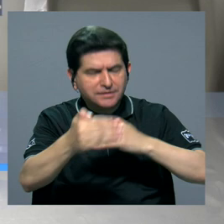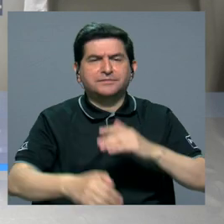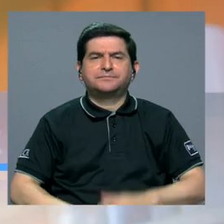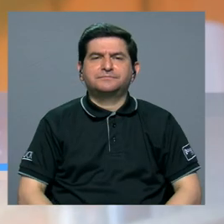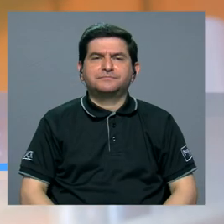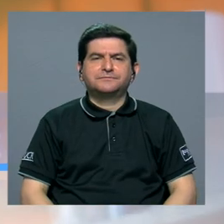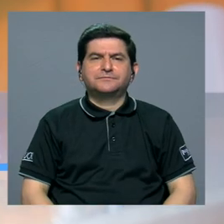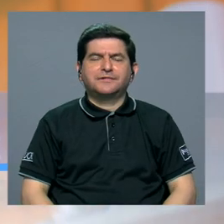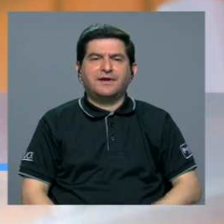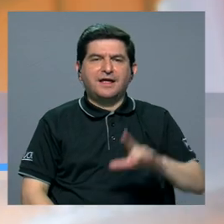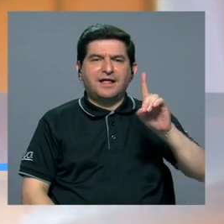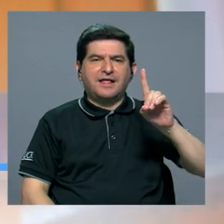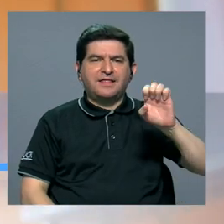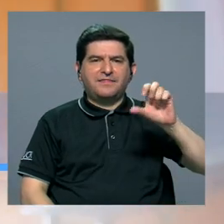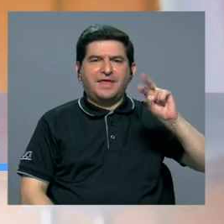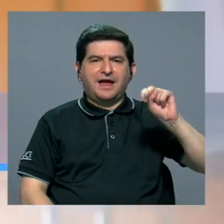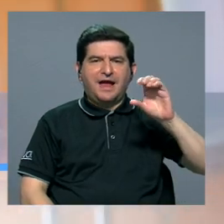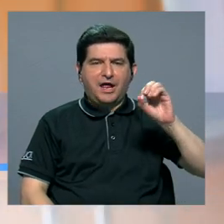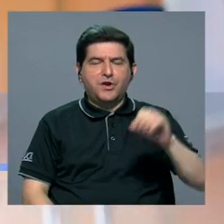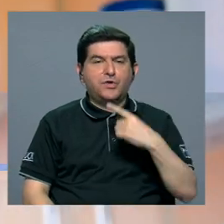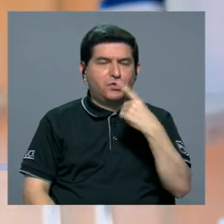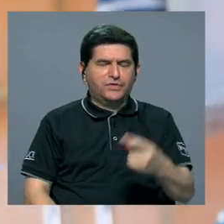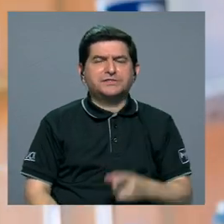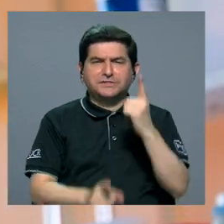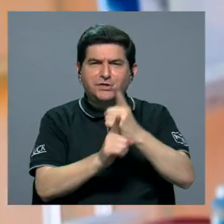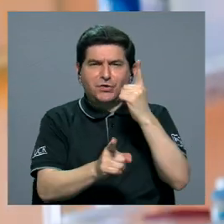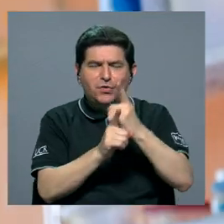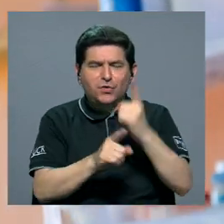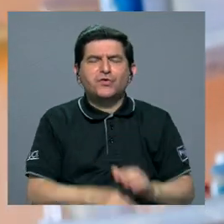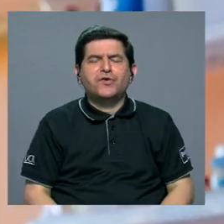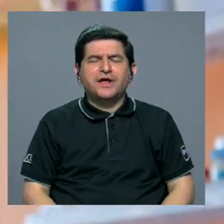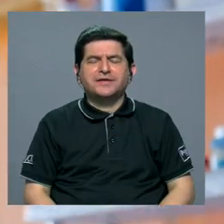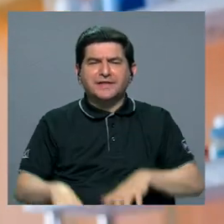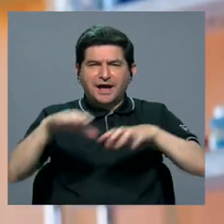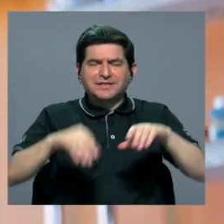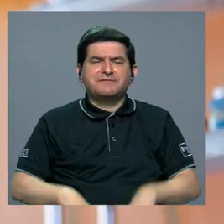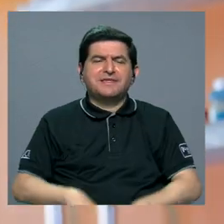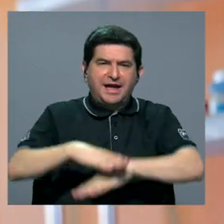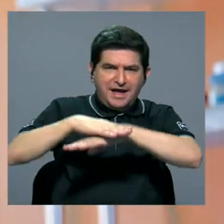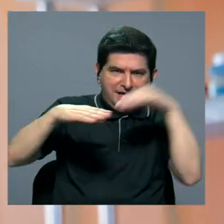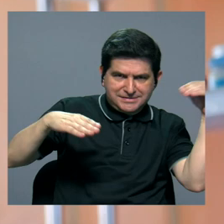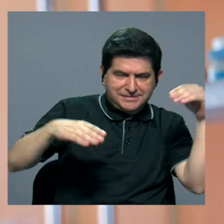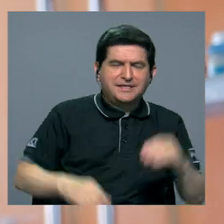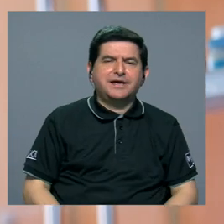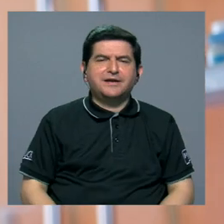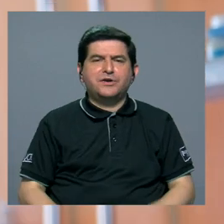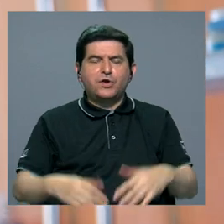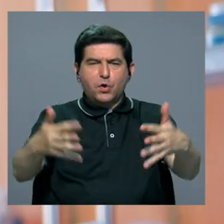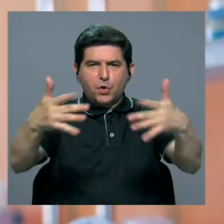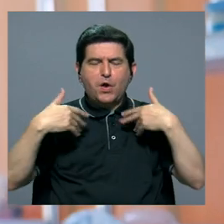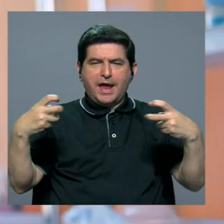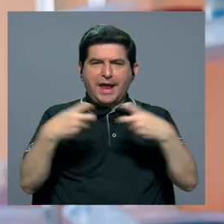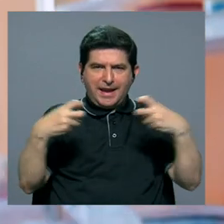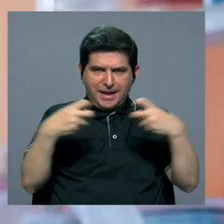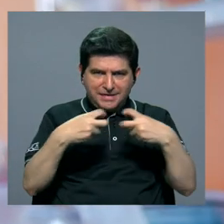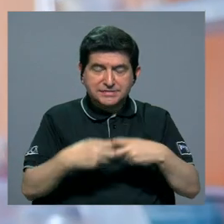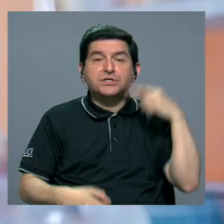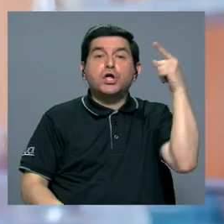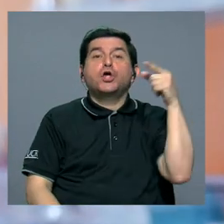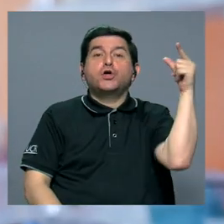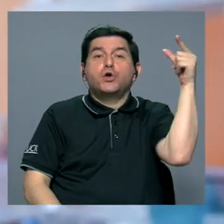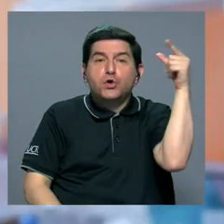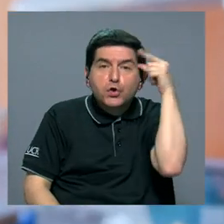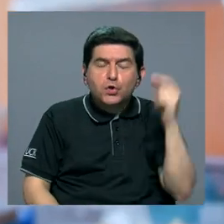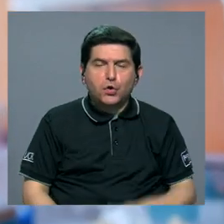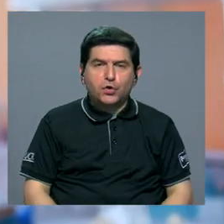pasos. El decano identificó como aciertos los externados, la creación de expedientes electrónicos y,